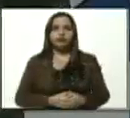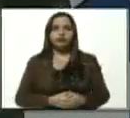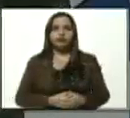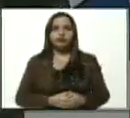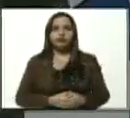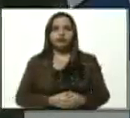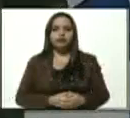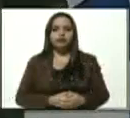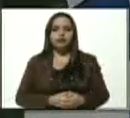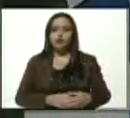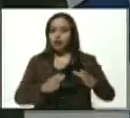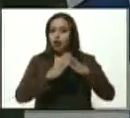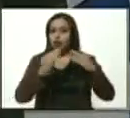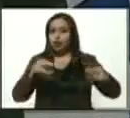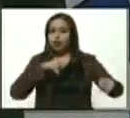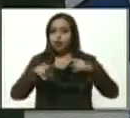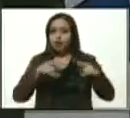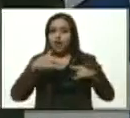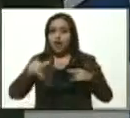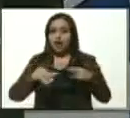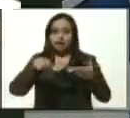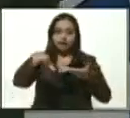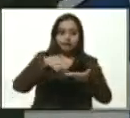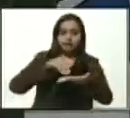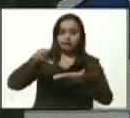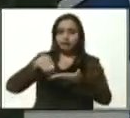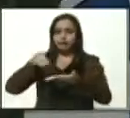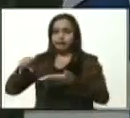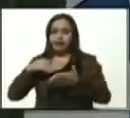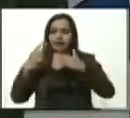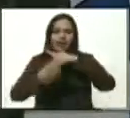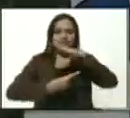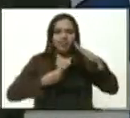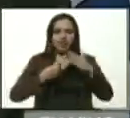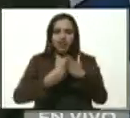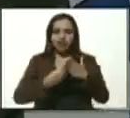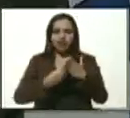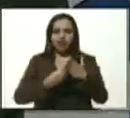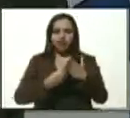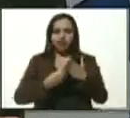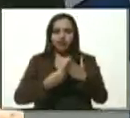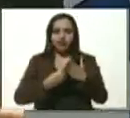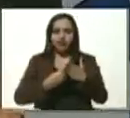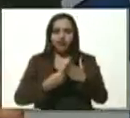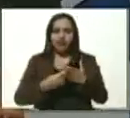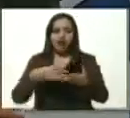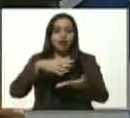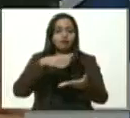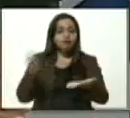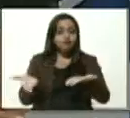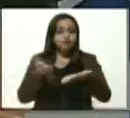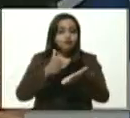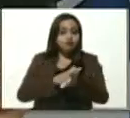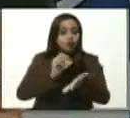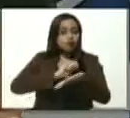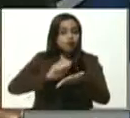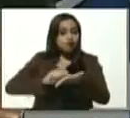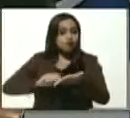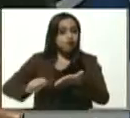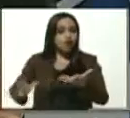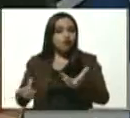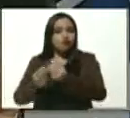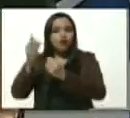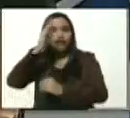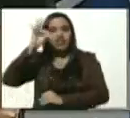Todo ello ha sido documentado por los fiscales del Ministerio Público que han actuado en este